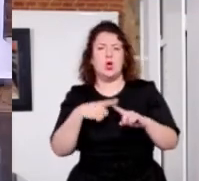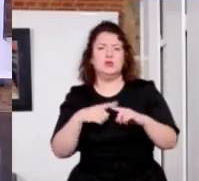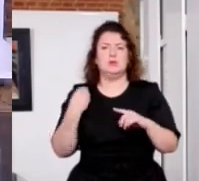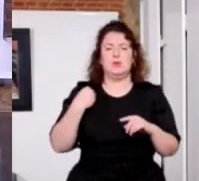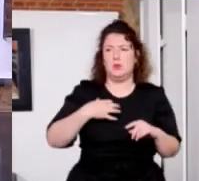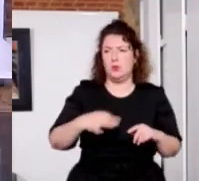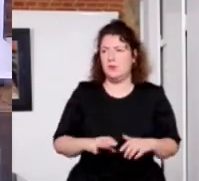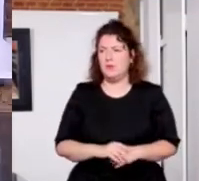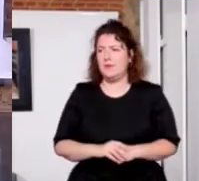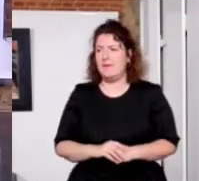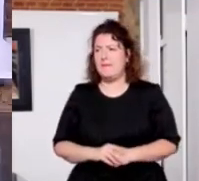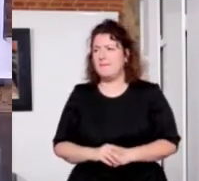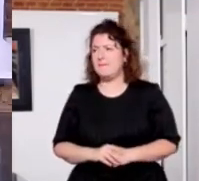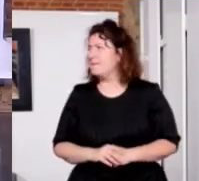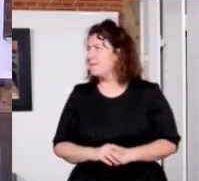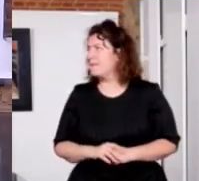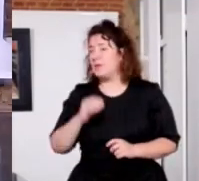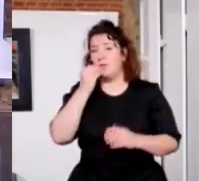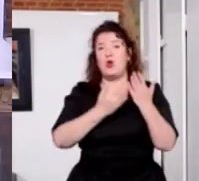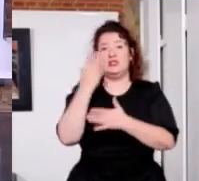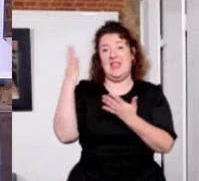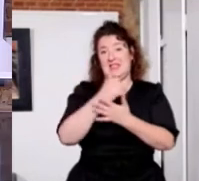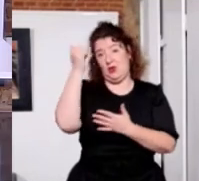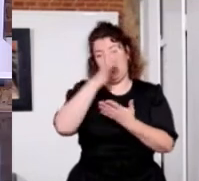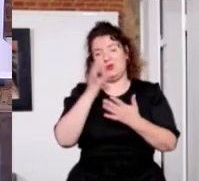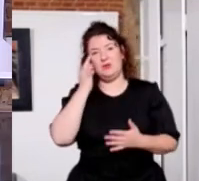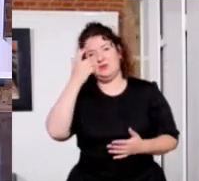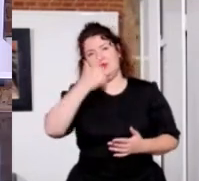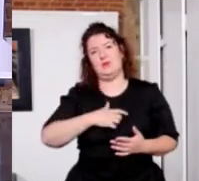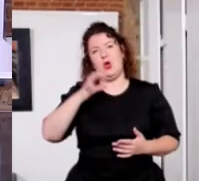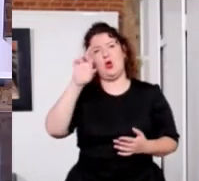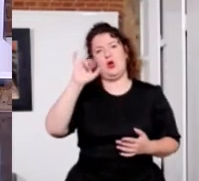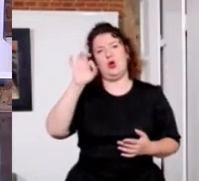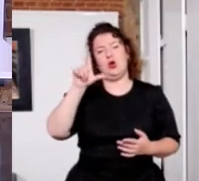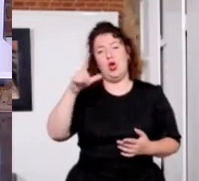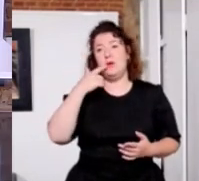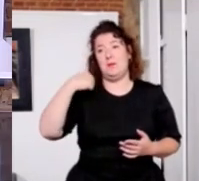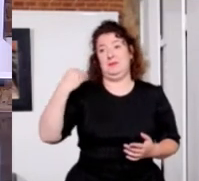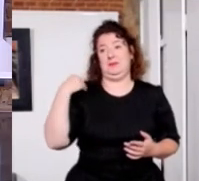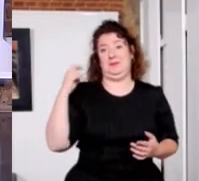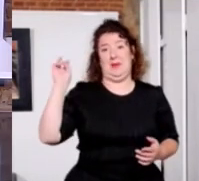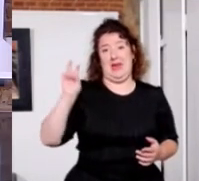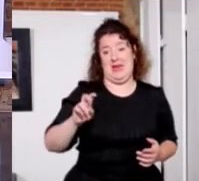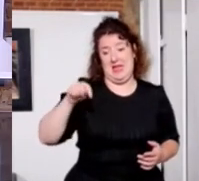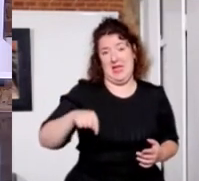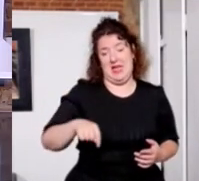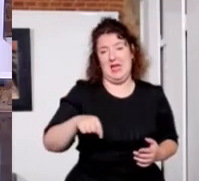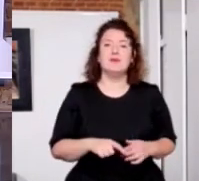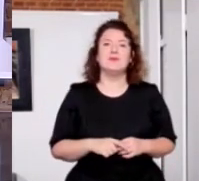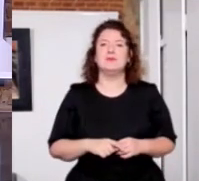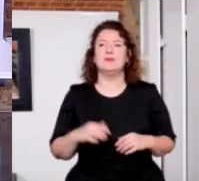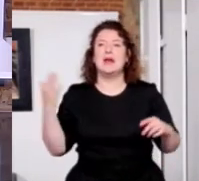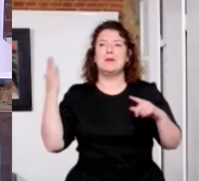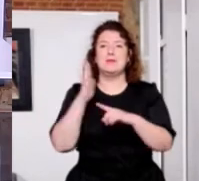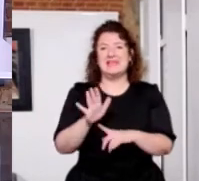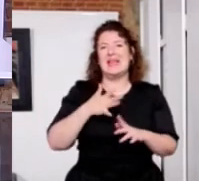cuestionar. Pero bueno, buenos días a todos y a todas. Mi nombre es Oriol. Me han pedido que venga hoy para presentar,